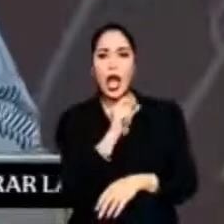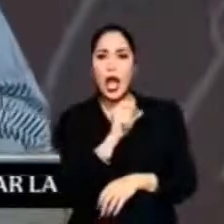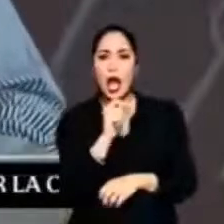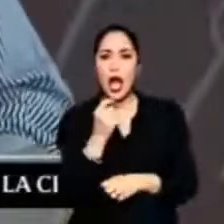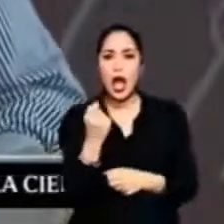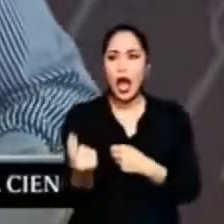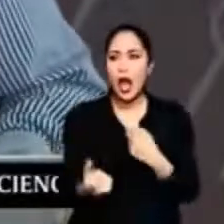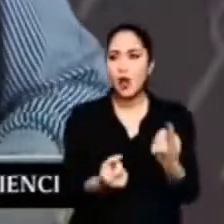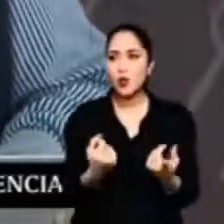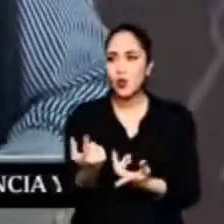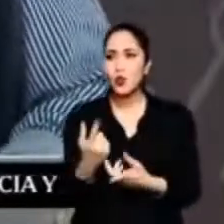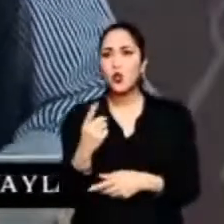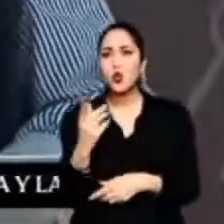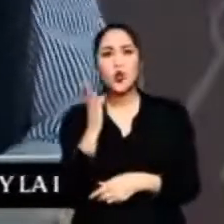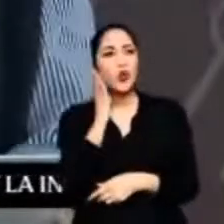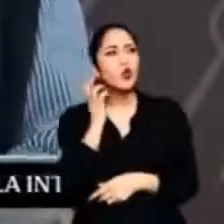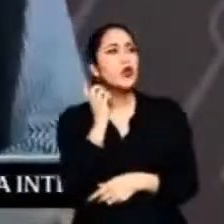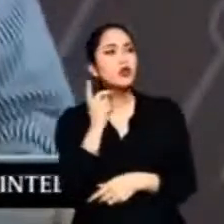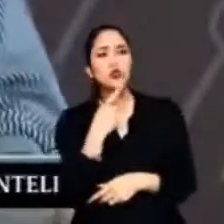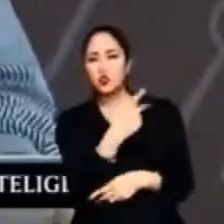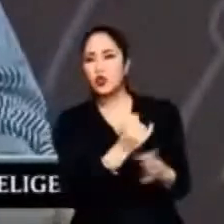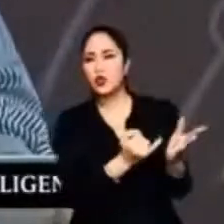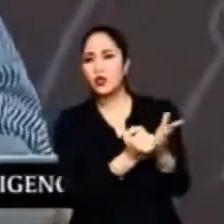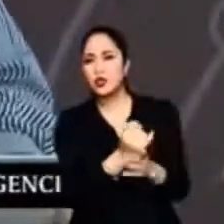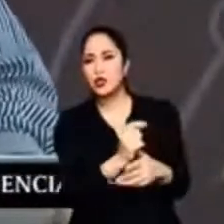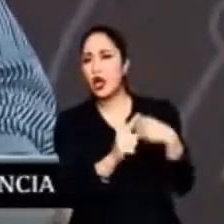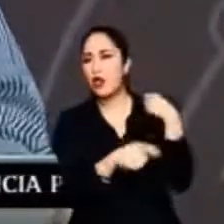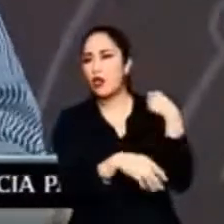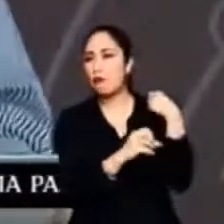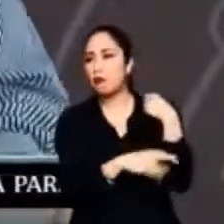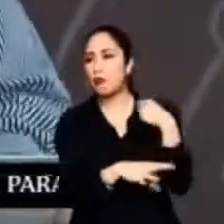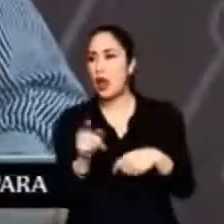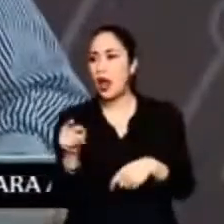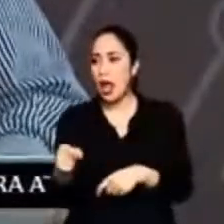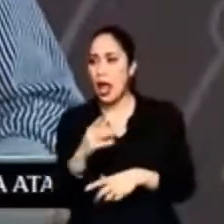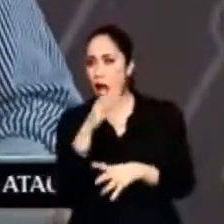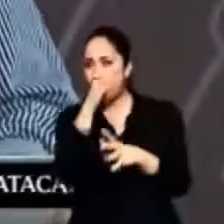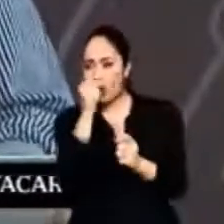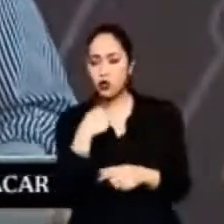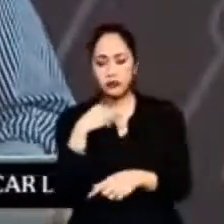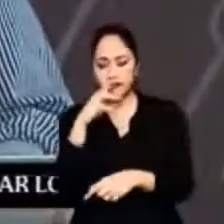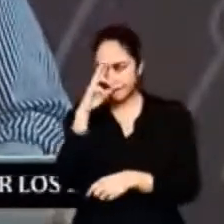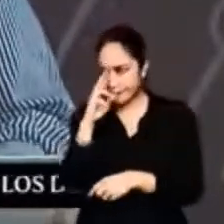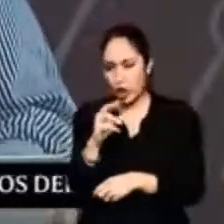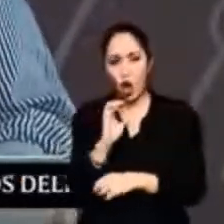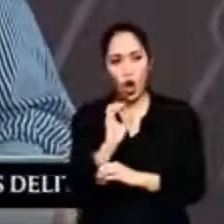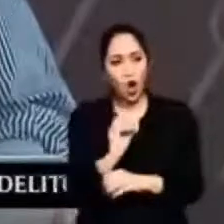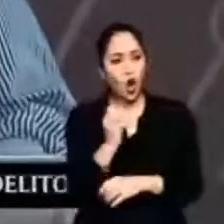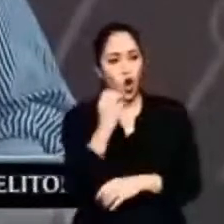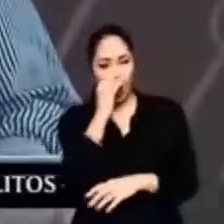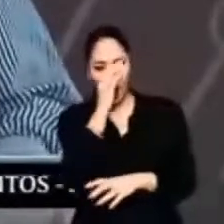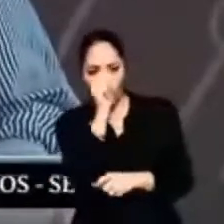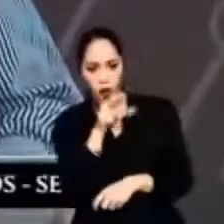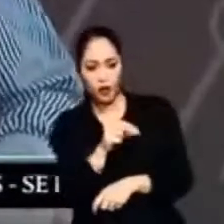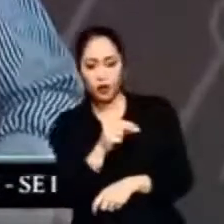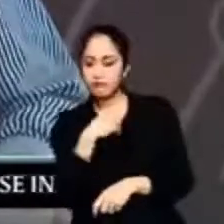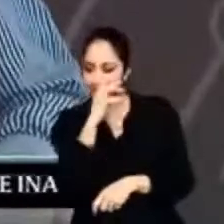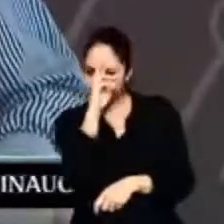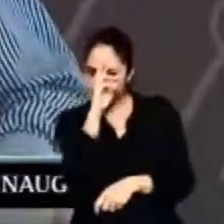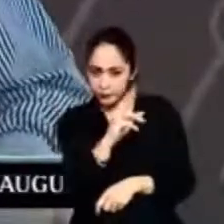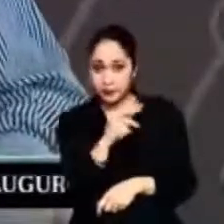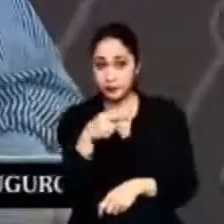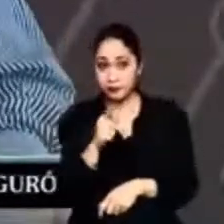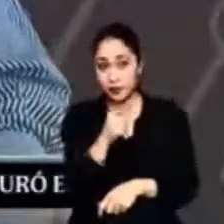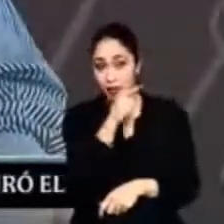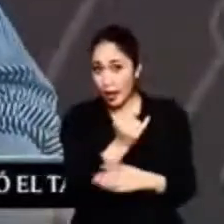lo que hizo el Congreso y los que no están de acuerdo también respetamos, pero llega un momento en que se toma una decisión. ¿Y yo